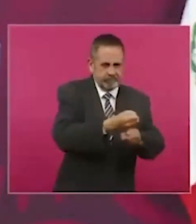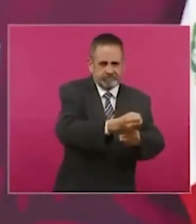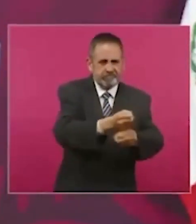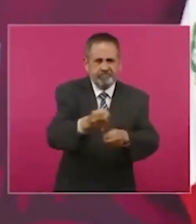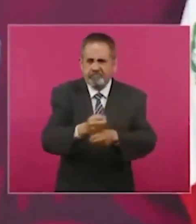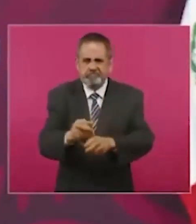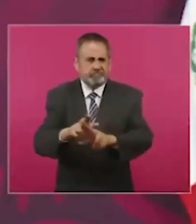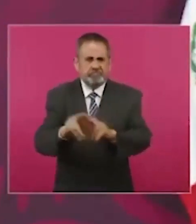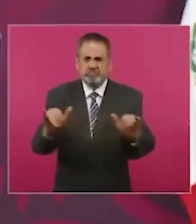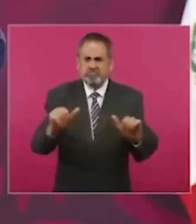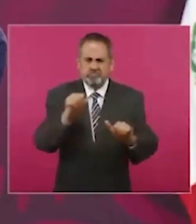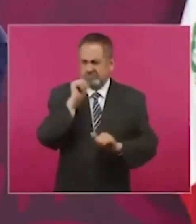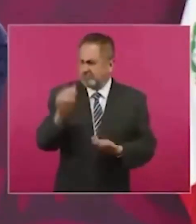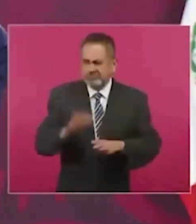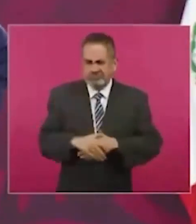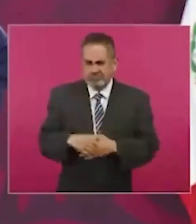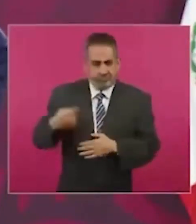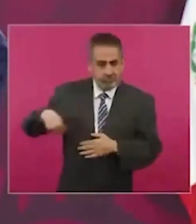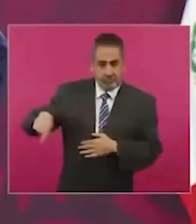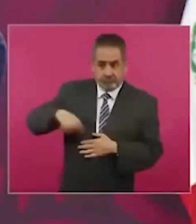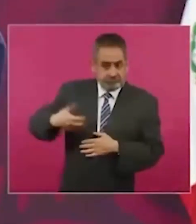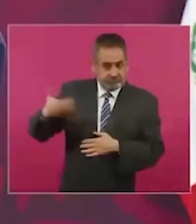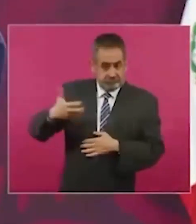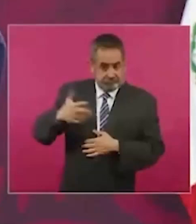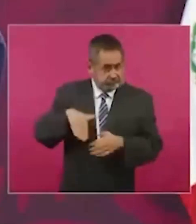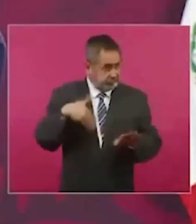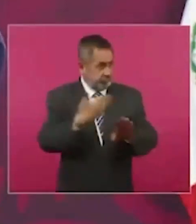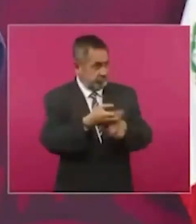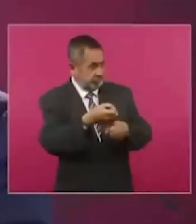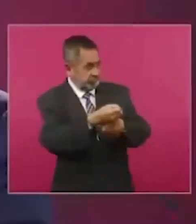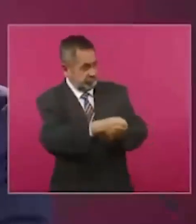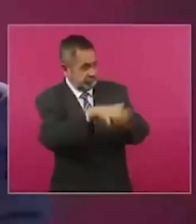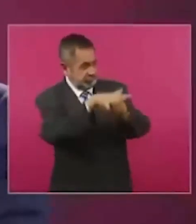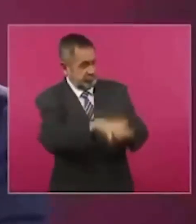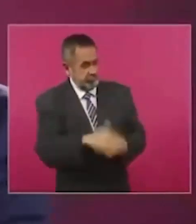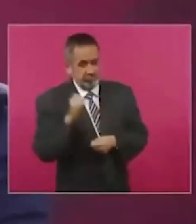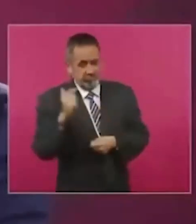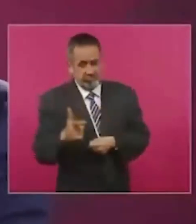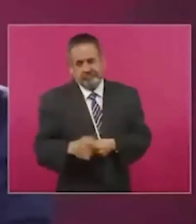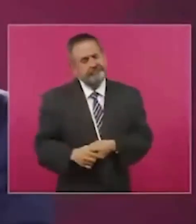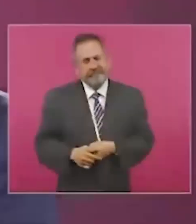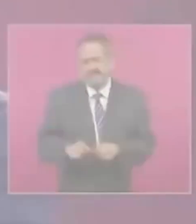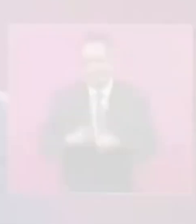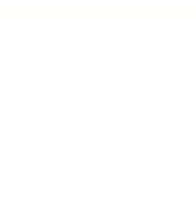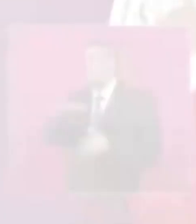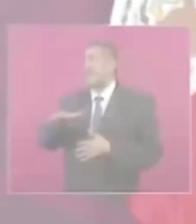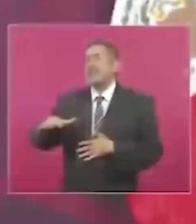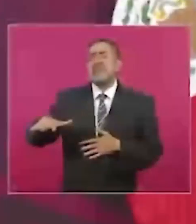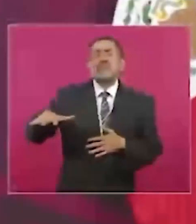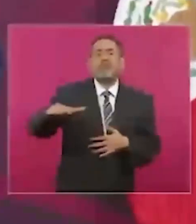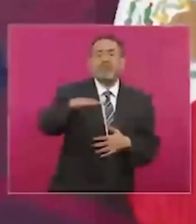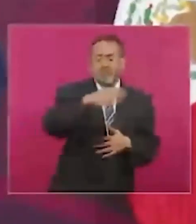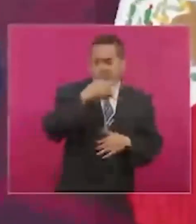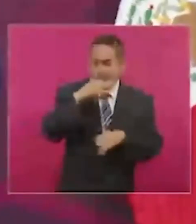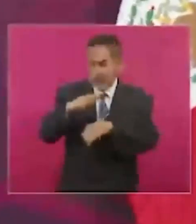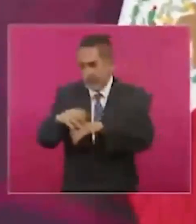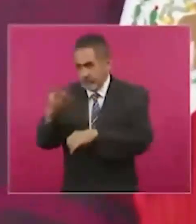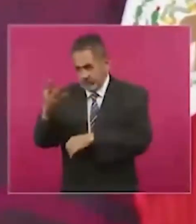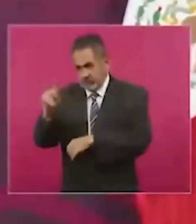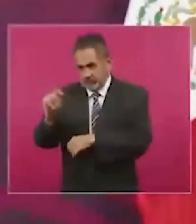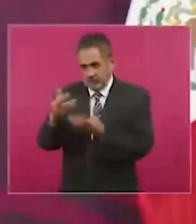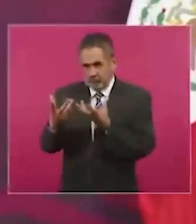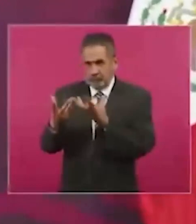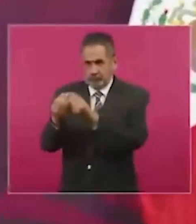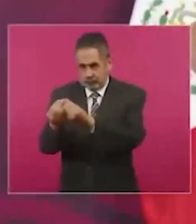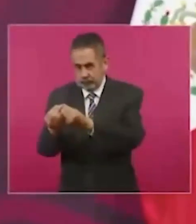gobierno, no al terminar un gobierno. Prácticamente tienes 8 meses, y bueno, pues, se